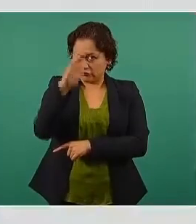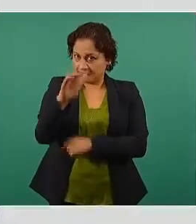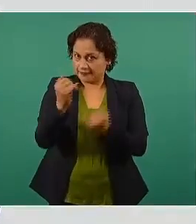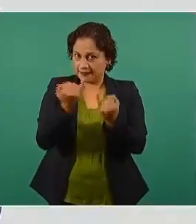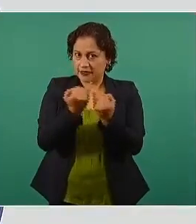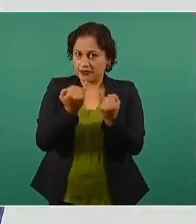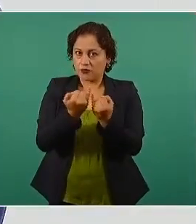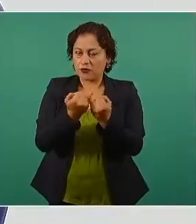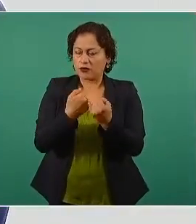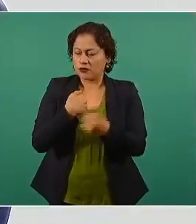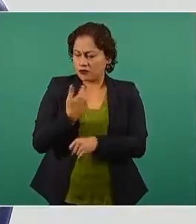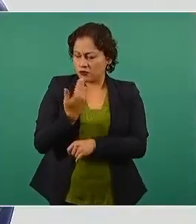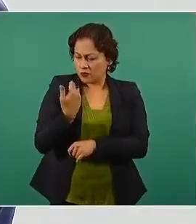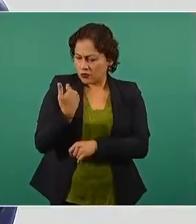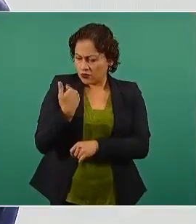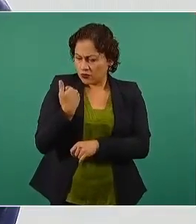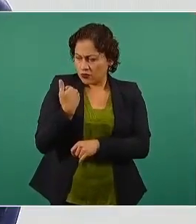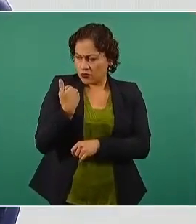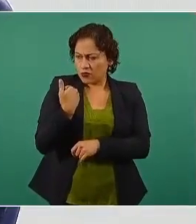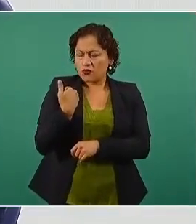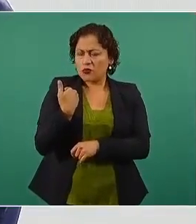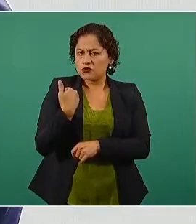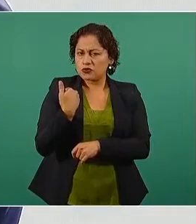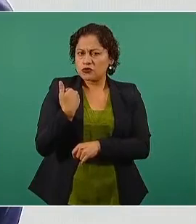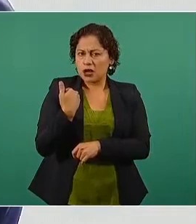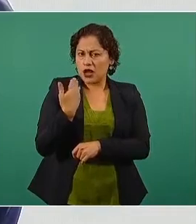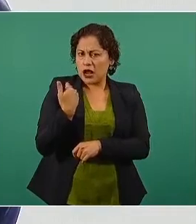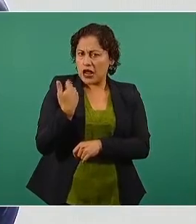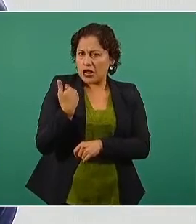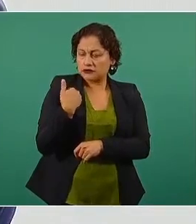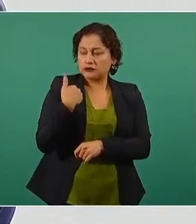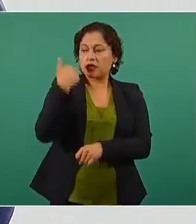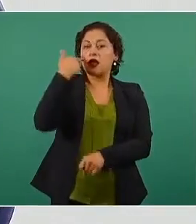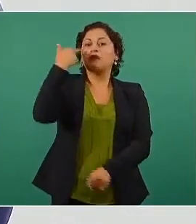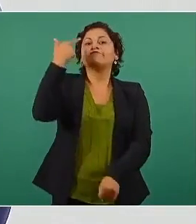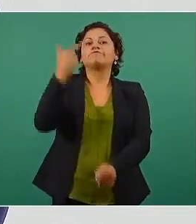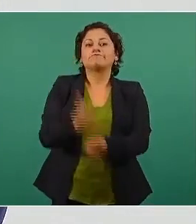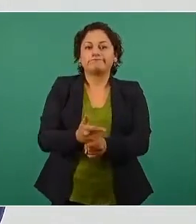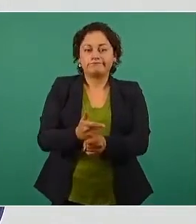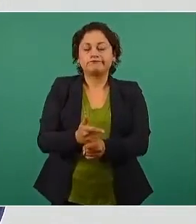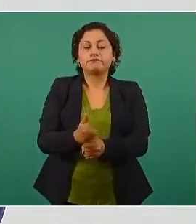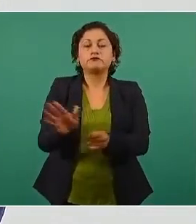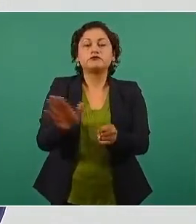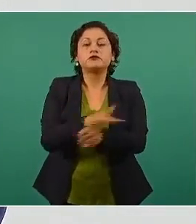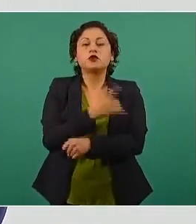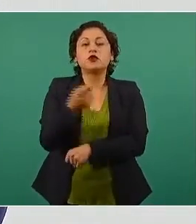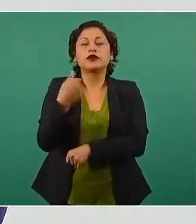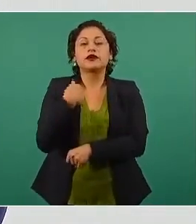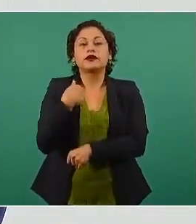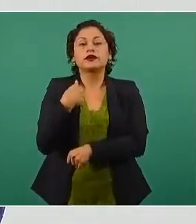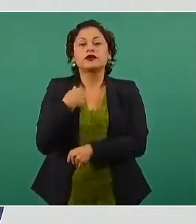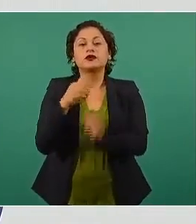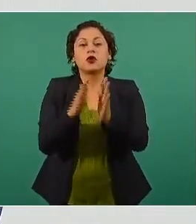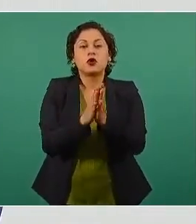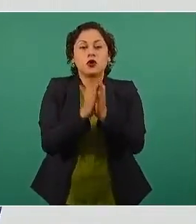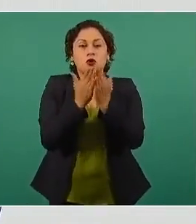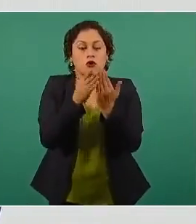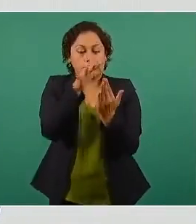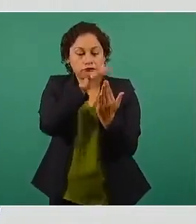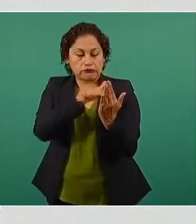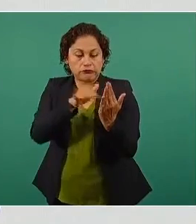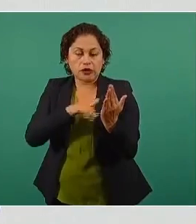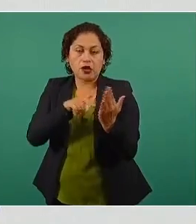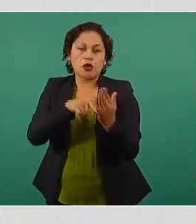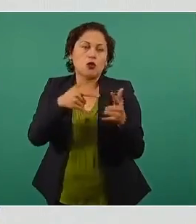Me enteré hace relativamente poco tiempo porque leí una extraordinaria